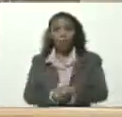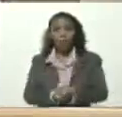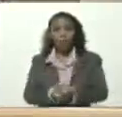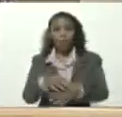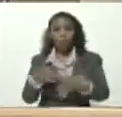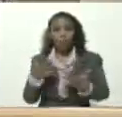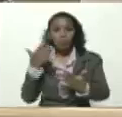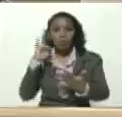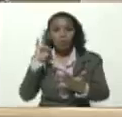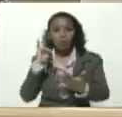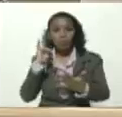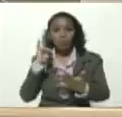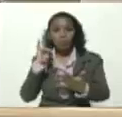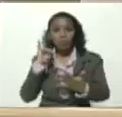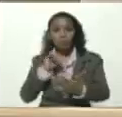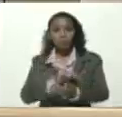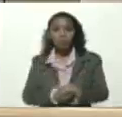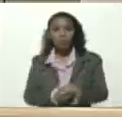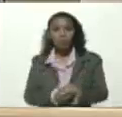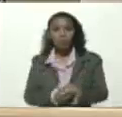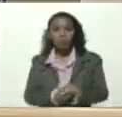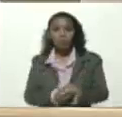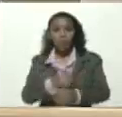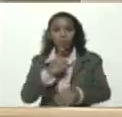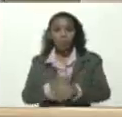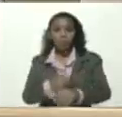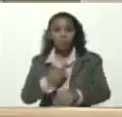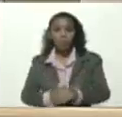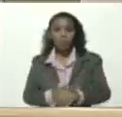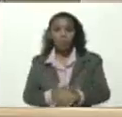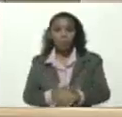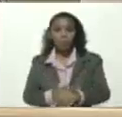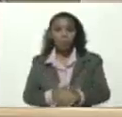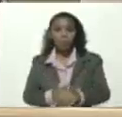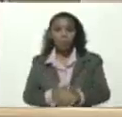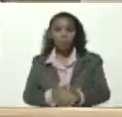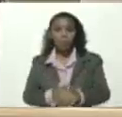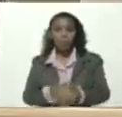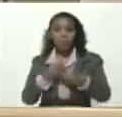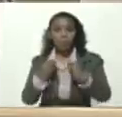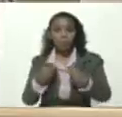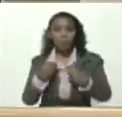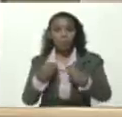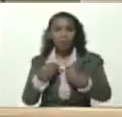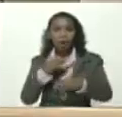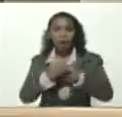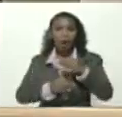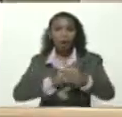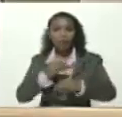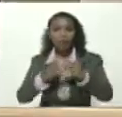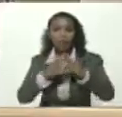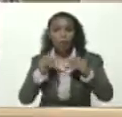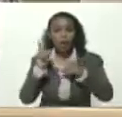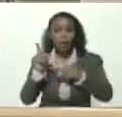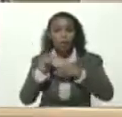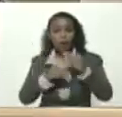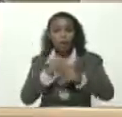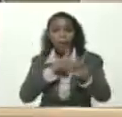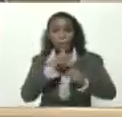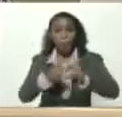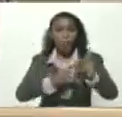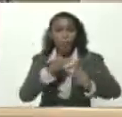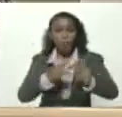tienen un lapso de tiempo para realizar, todo esto forma parte del proceso